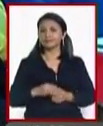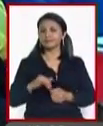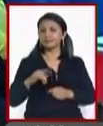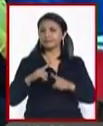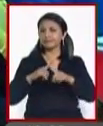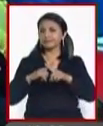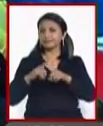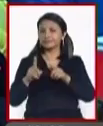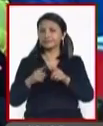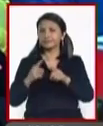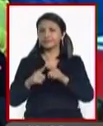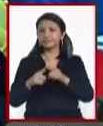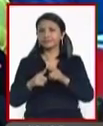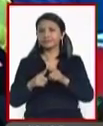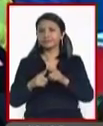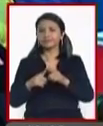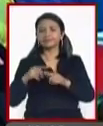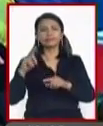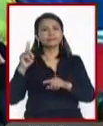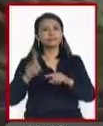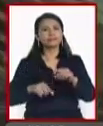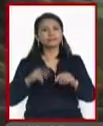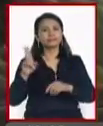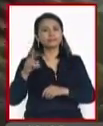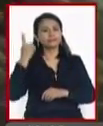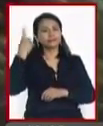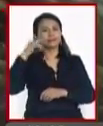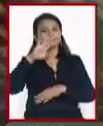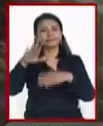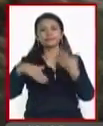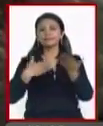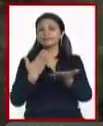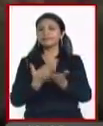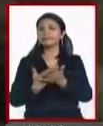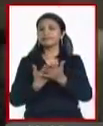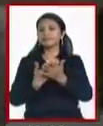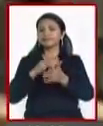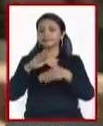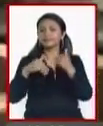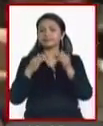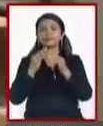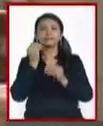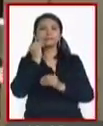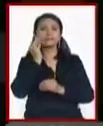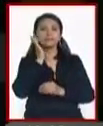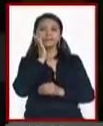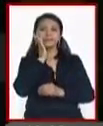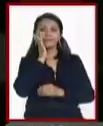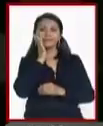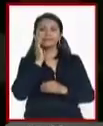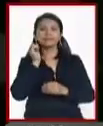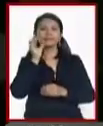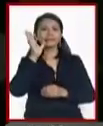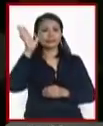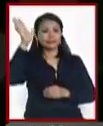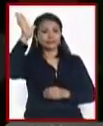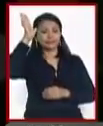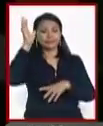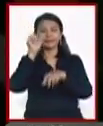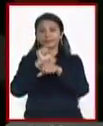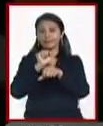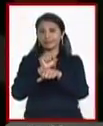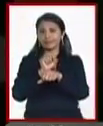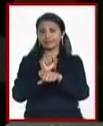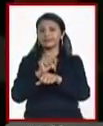jurídico. Por tanto, es inaplicable para todos, ¿no? Entonces, en todos los hogares donde sea el papá o la mamá que